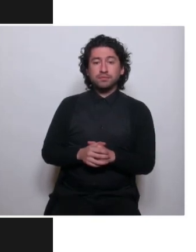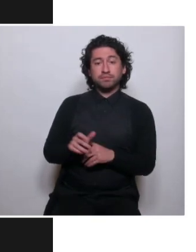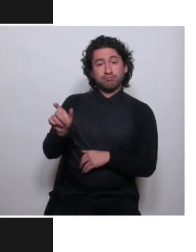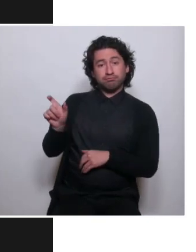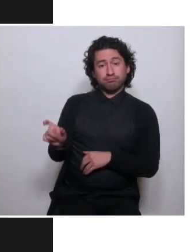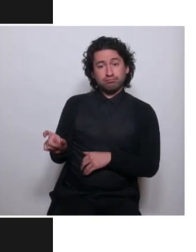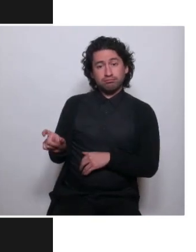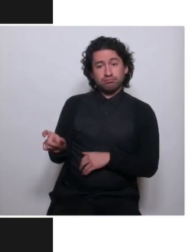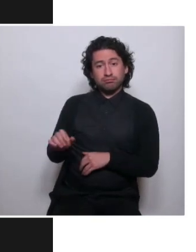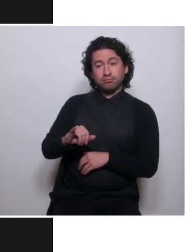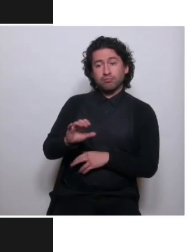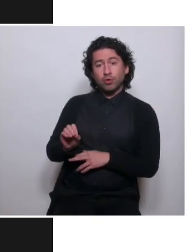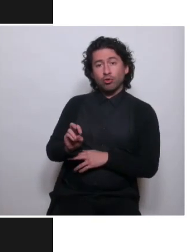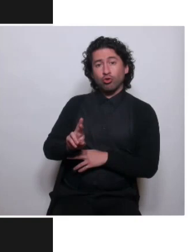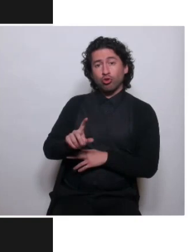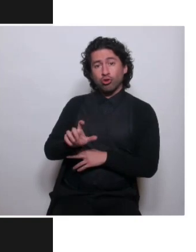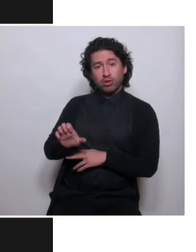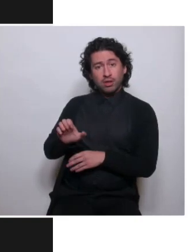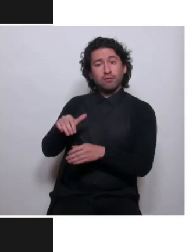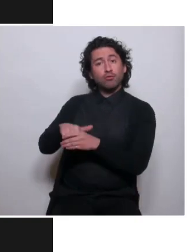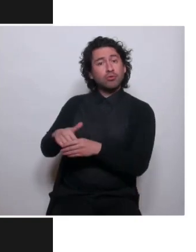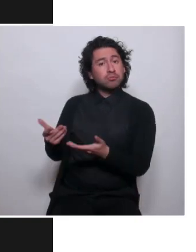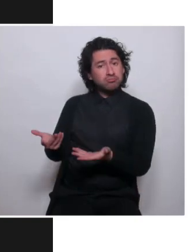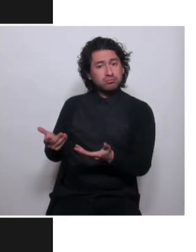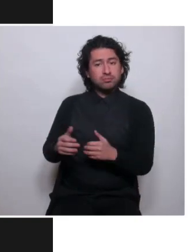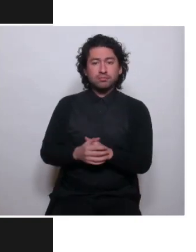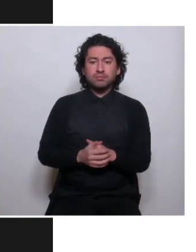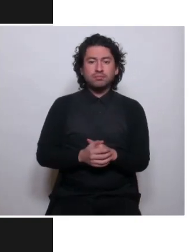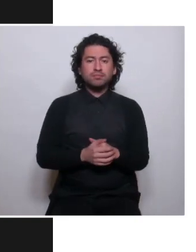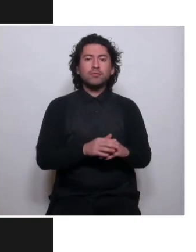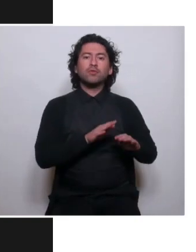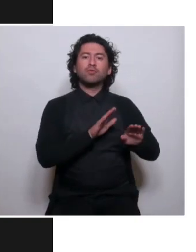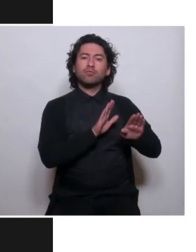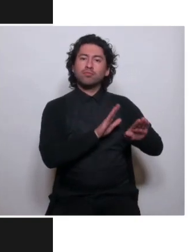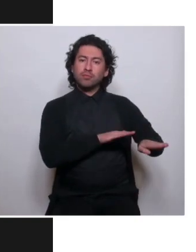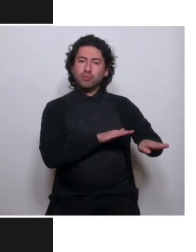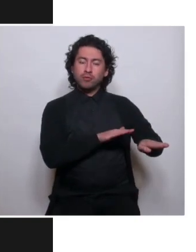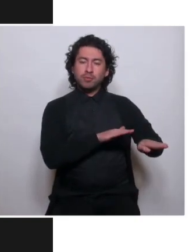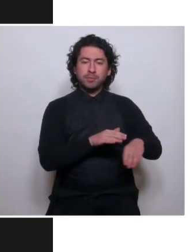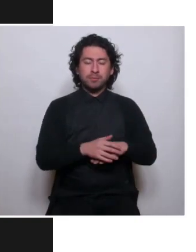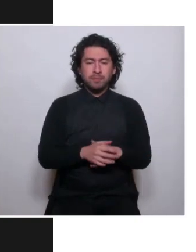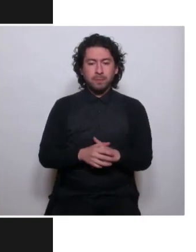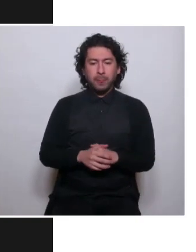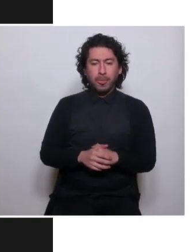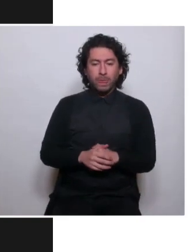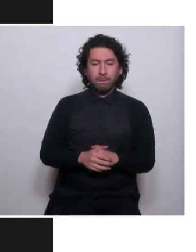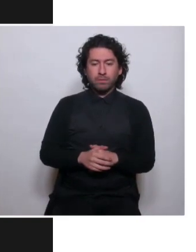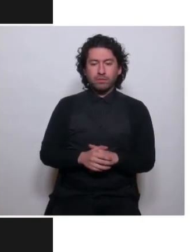Convencional Jorge Arancibia, ¿cómo vota? A favor, señor secretario.